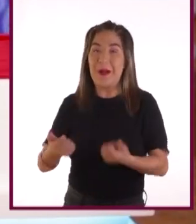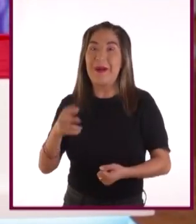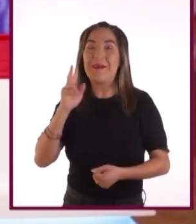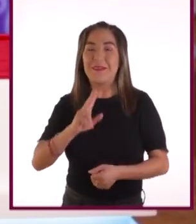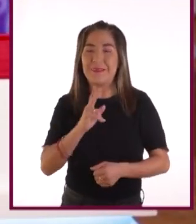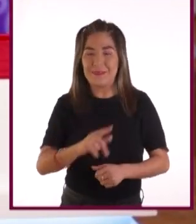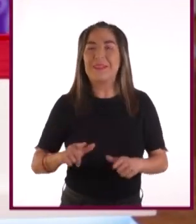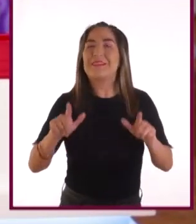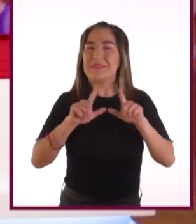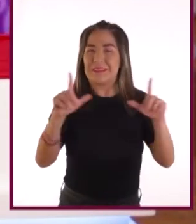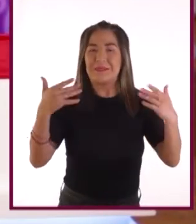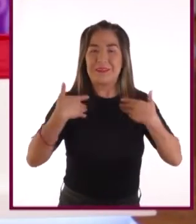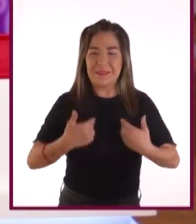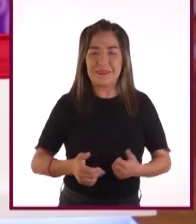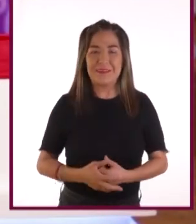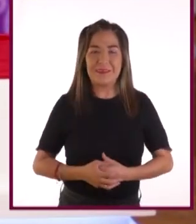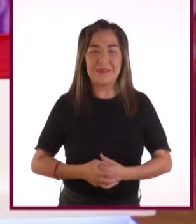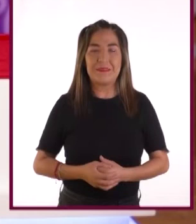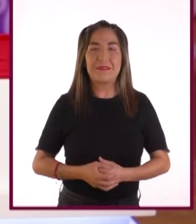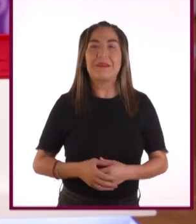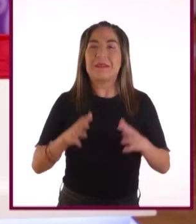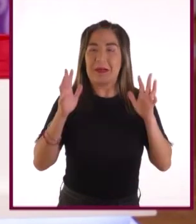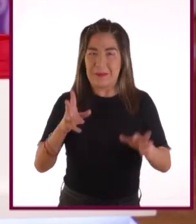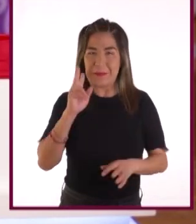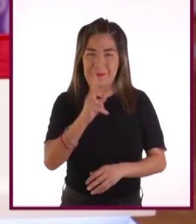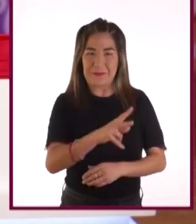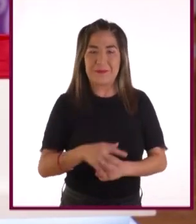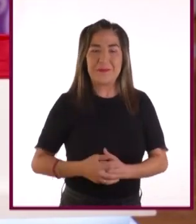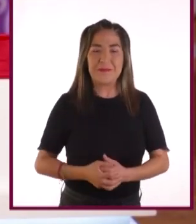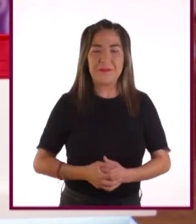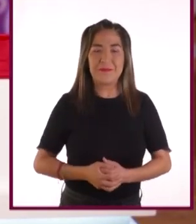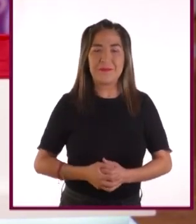entiendas, Ernesto. Estoy listísimo. ¿Listo? A ver. Va.